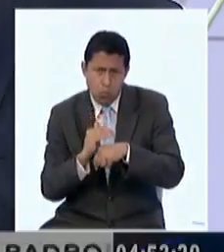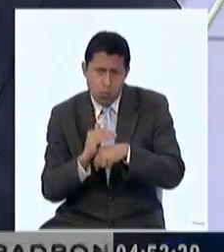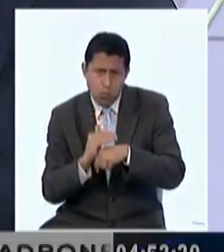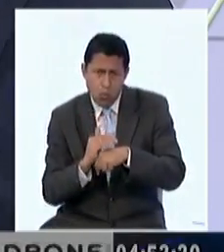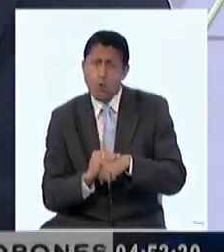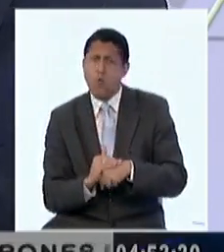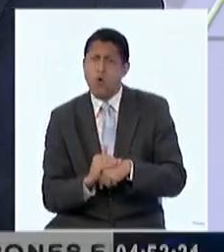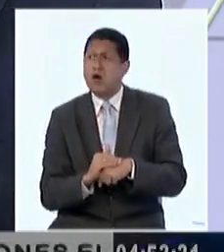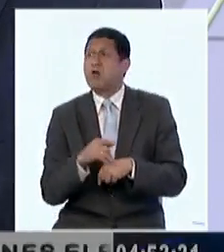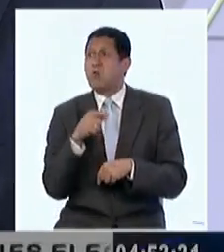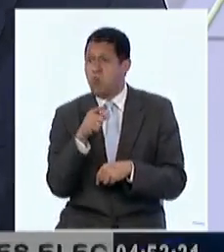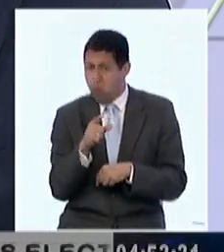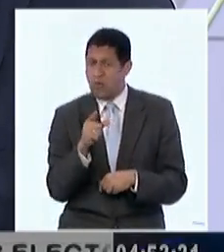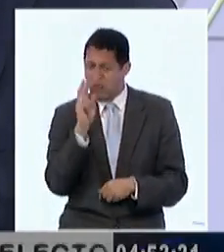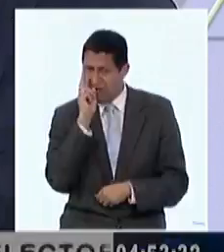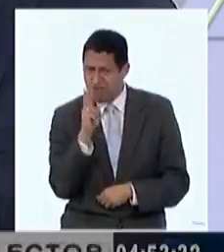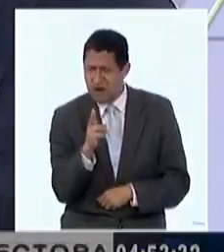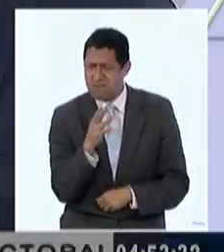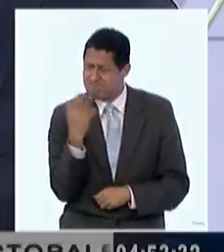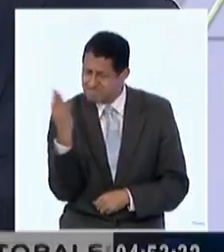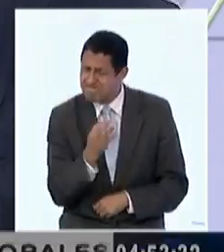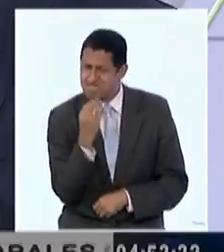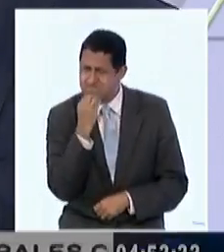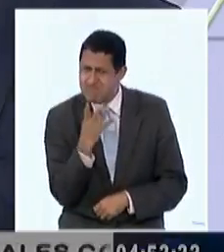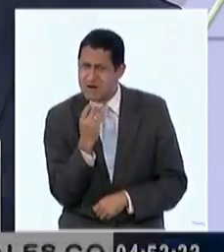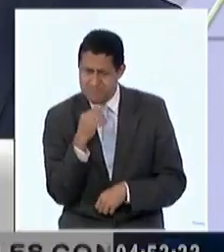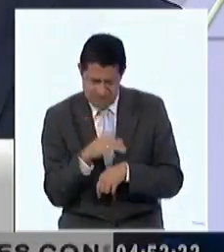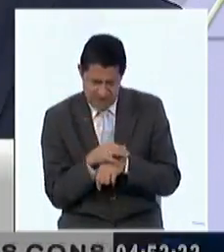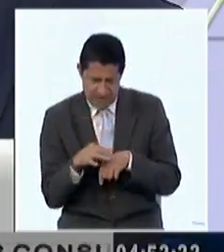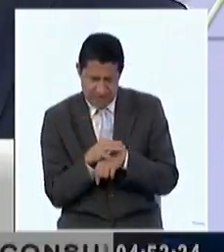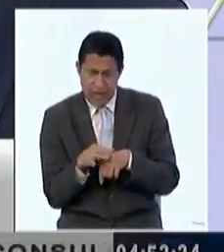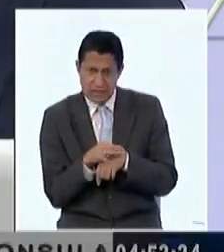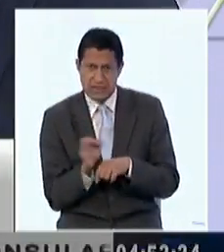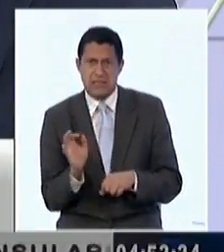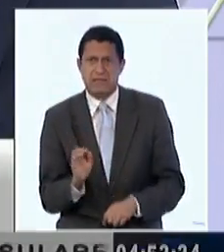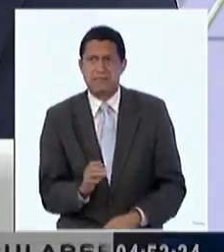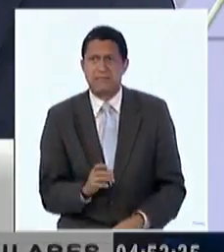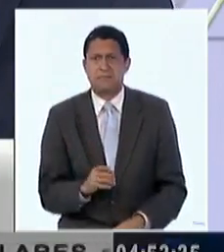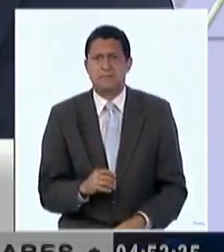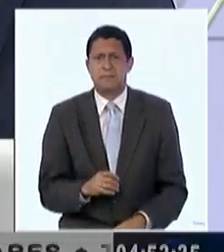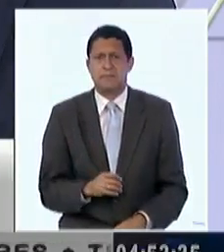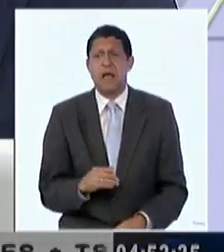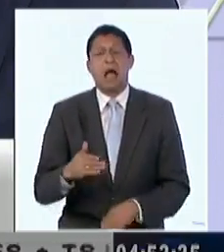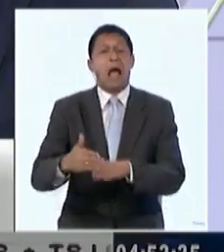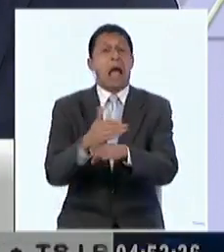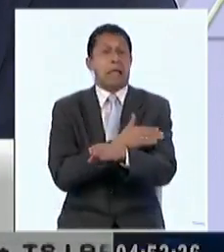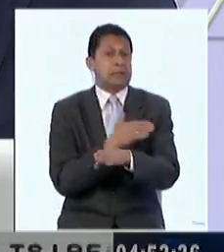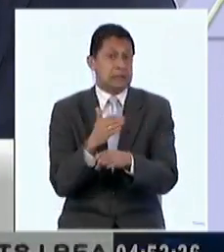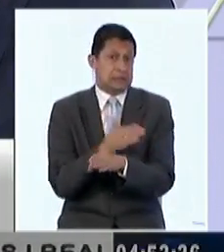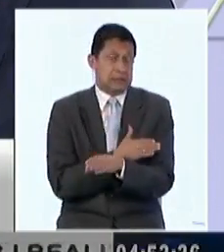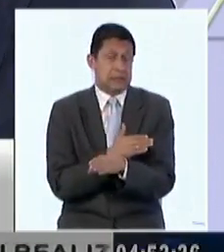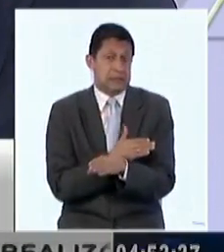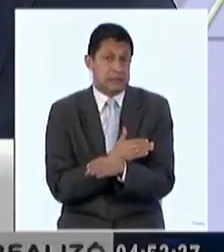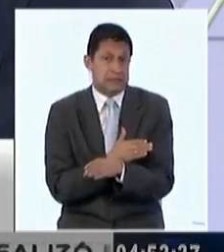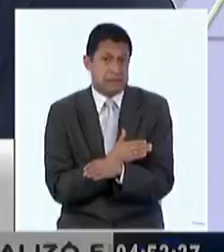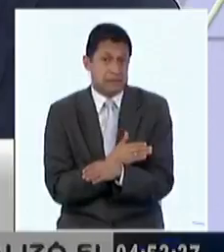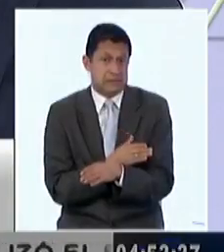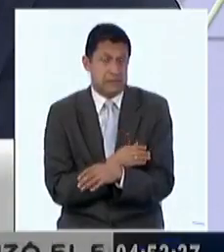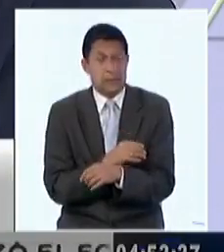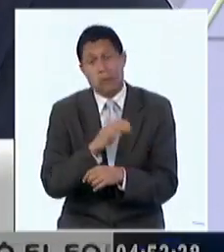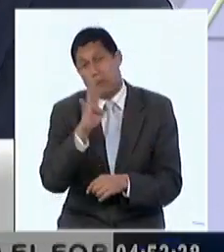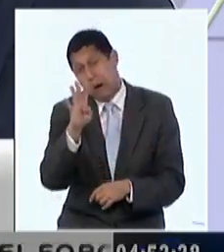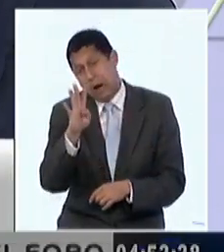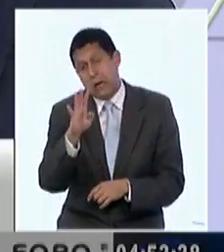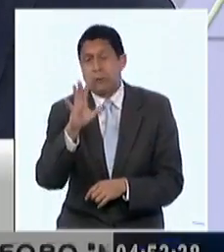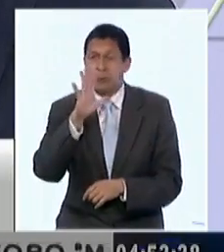maduración, que es cuando él va a ver verdaderamente cómo es la cicatriz del procedimiento. Entonces, antes del cuarto o quinto mes,